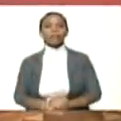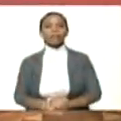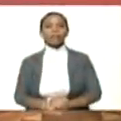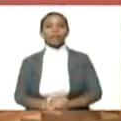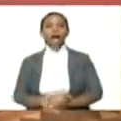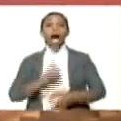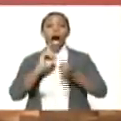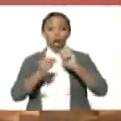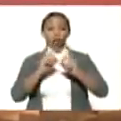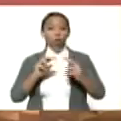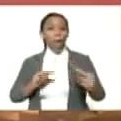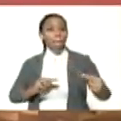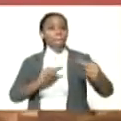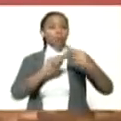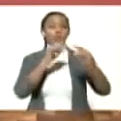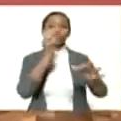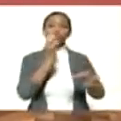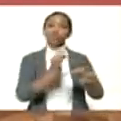se lo encontraba